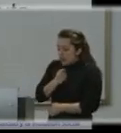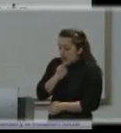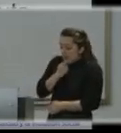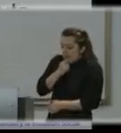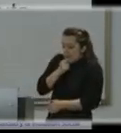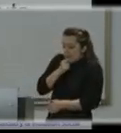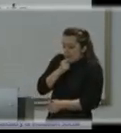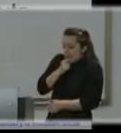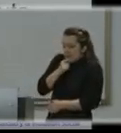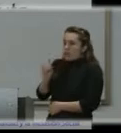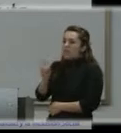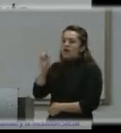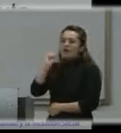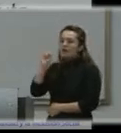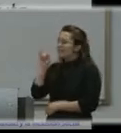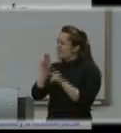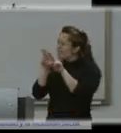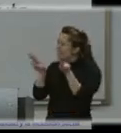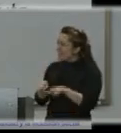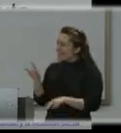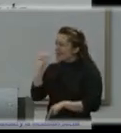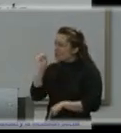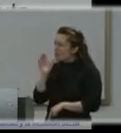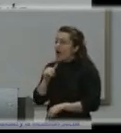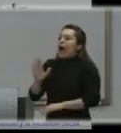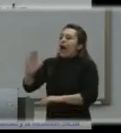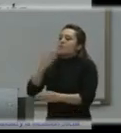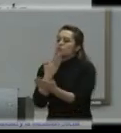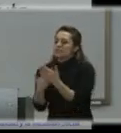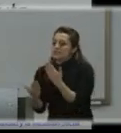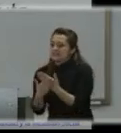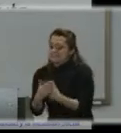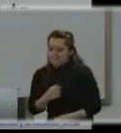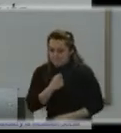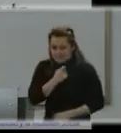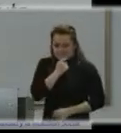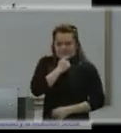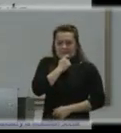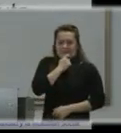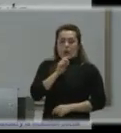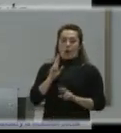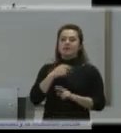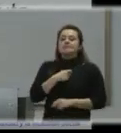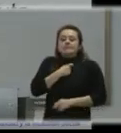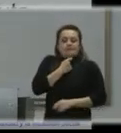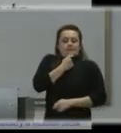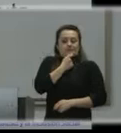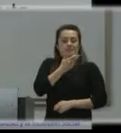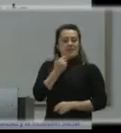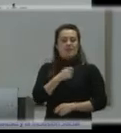Ay, perdón, para la gente en línea. Listo, muchas gracias. Espero que así sea mejor.